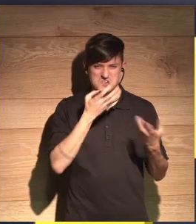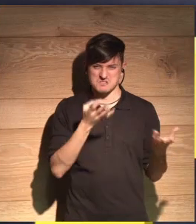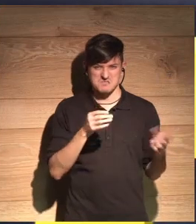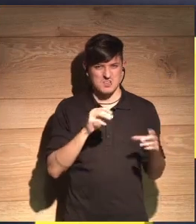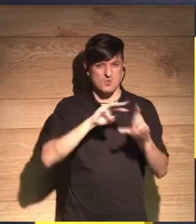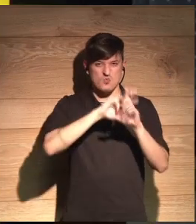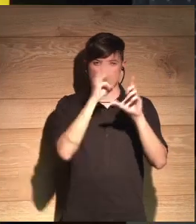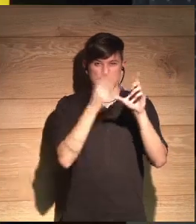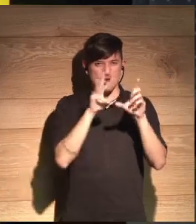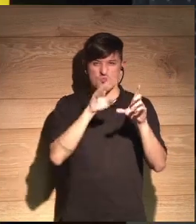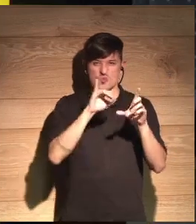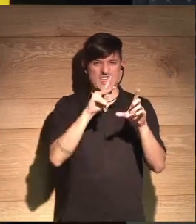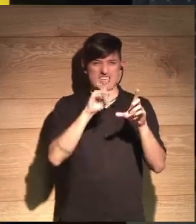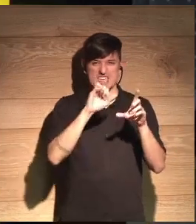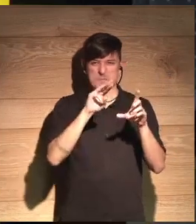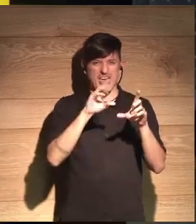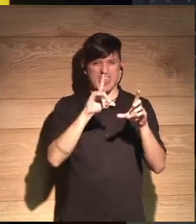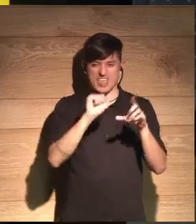no siempre acierta